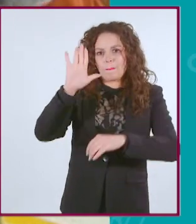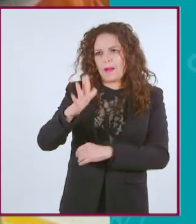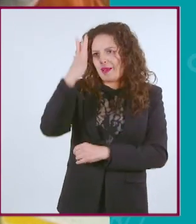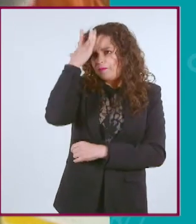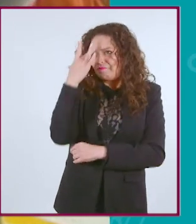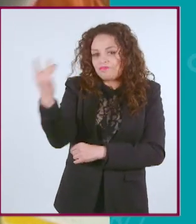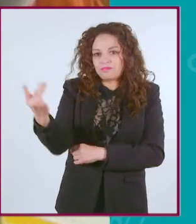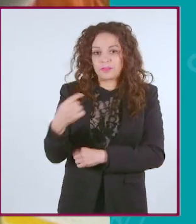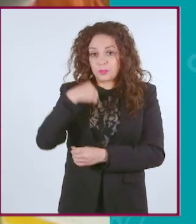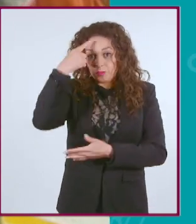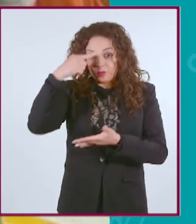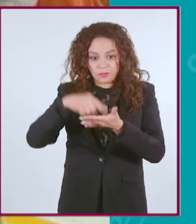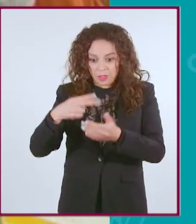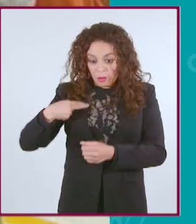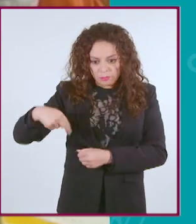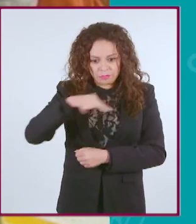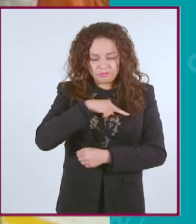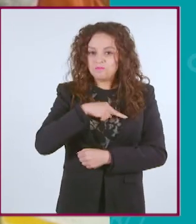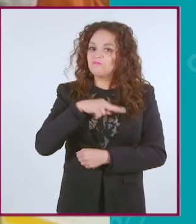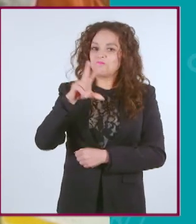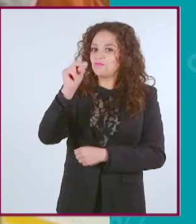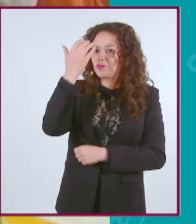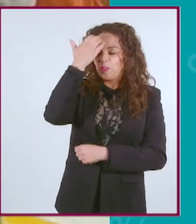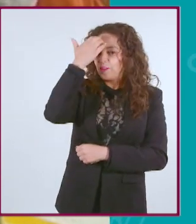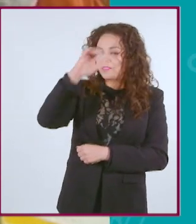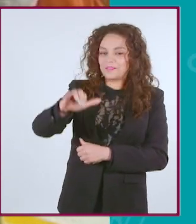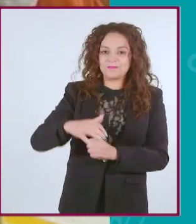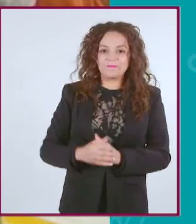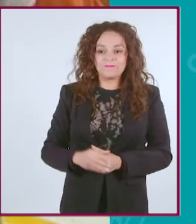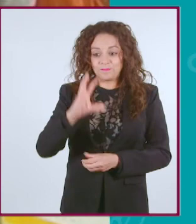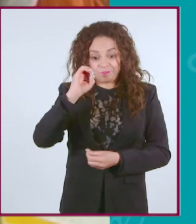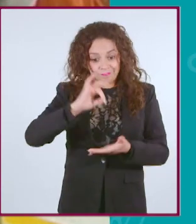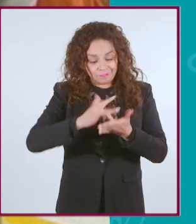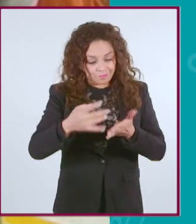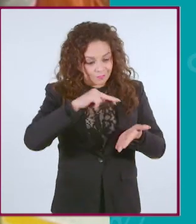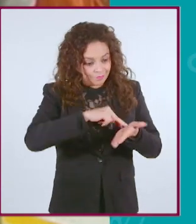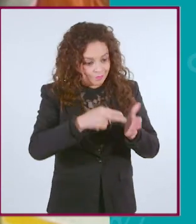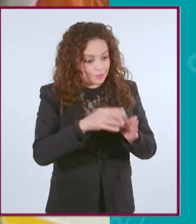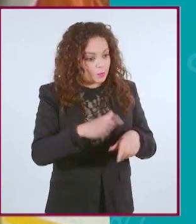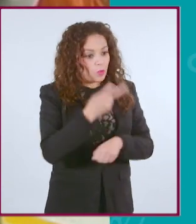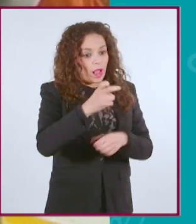que ninguno de nosotros lo conocía. Ingeniera, muchas gracias de verdad por toda